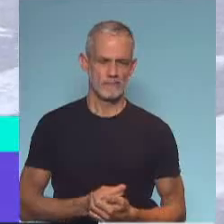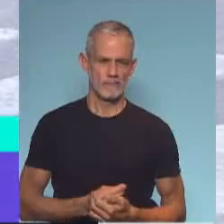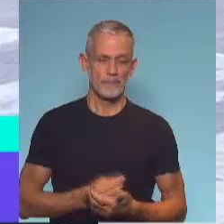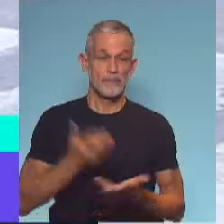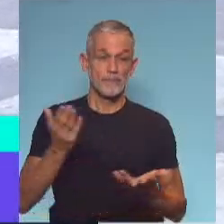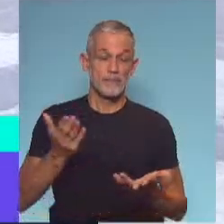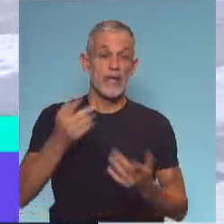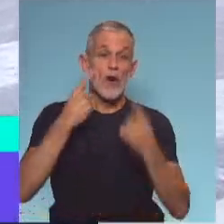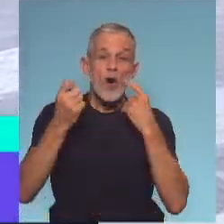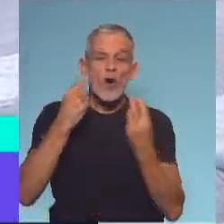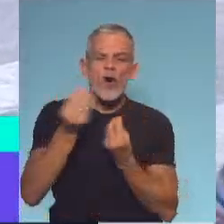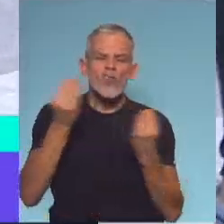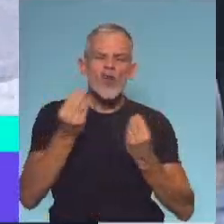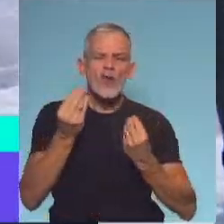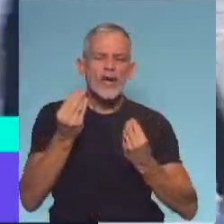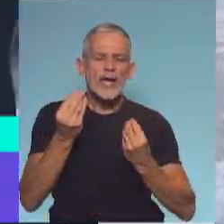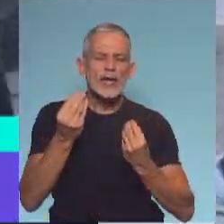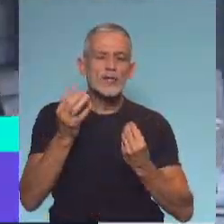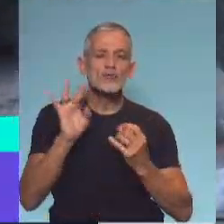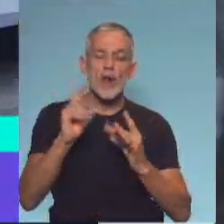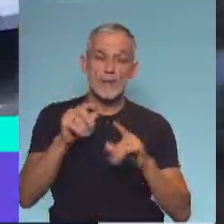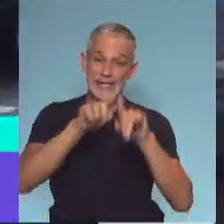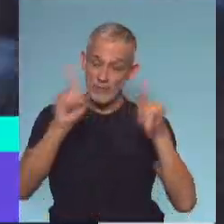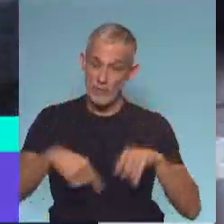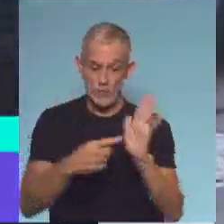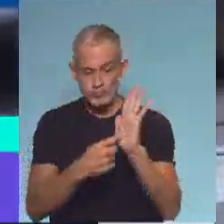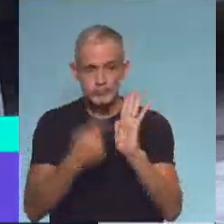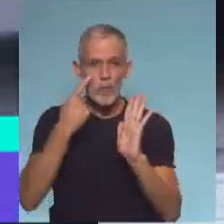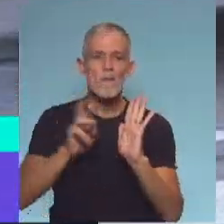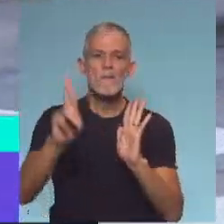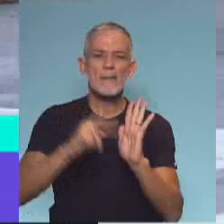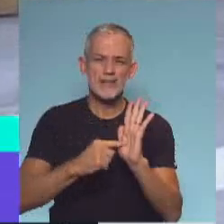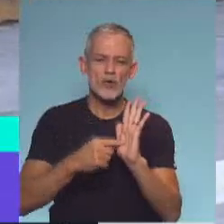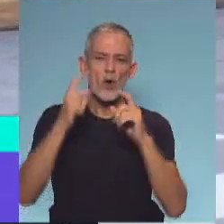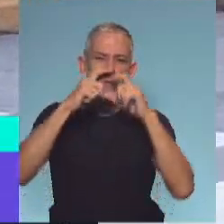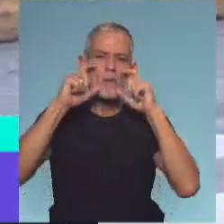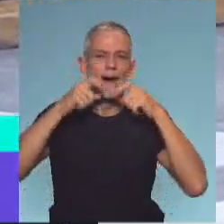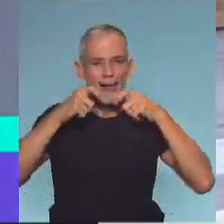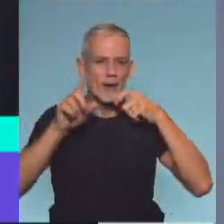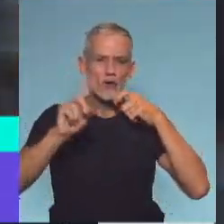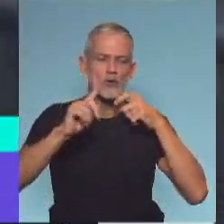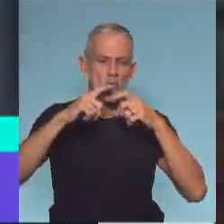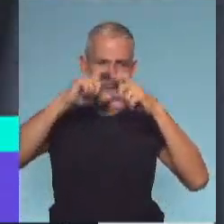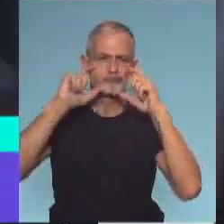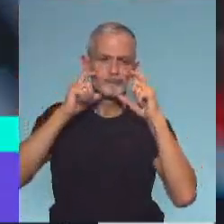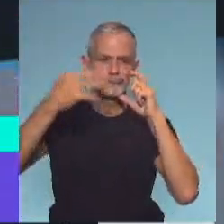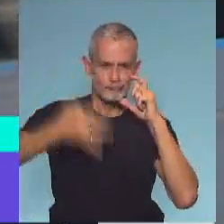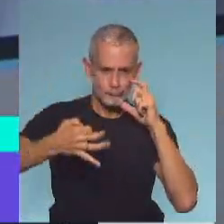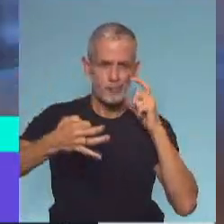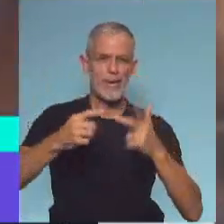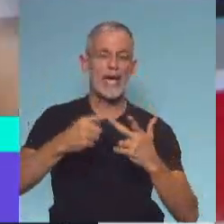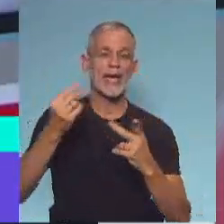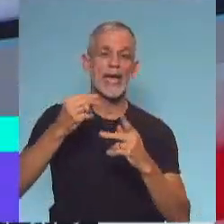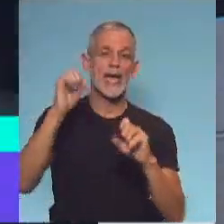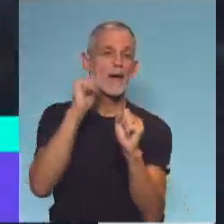Mira, lo que se controla es, como bien vos decías, que tengan los certificados de circulación, que usen correctamente el tapabocas, el barbijo, que